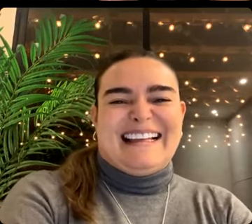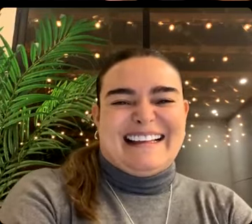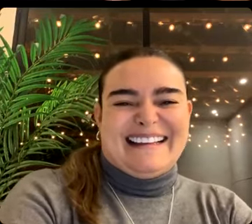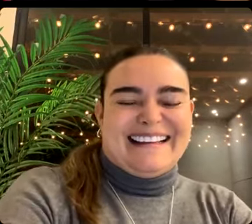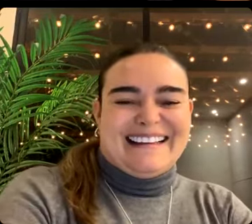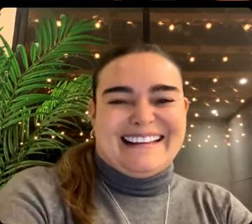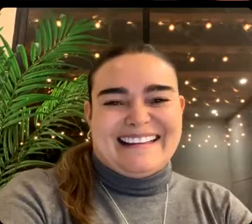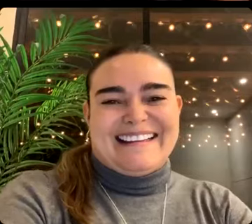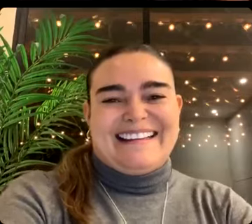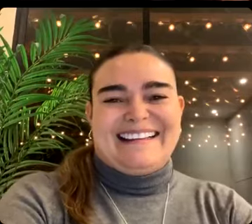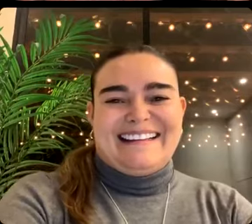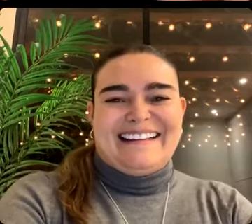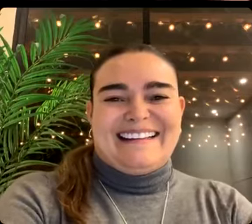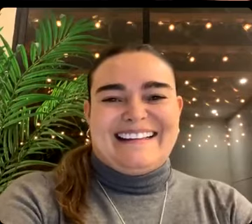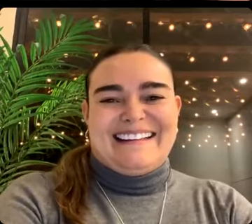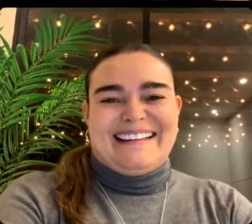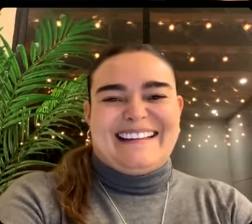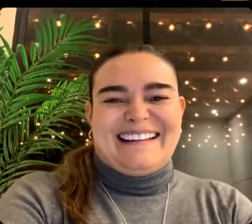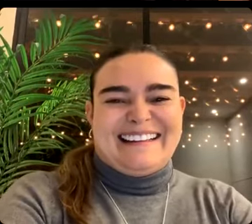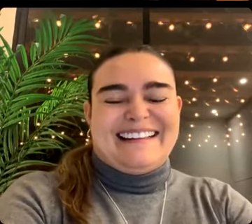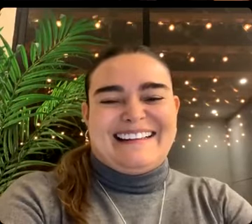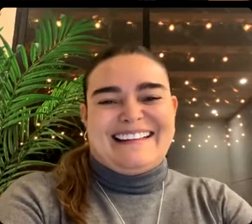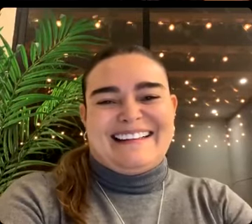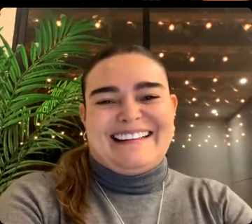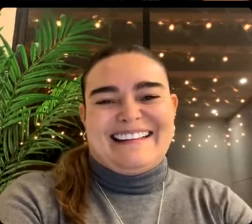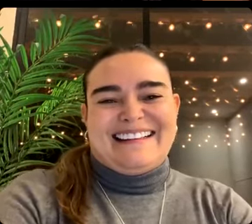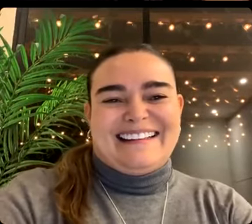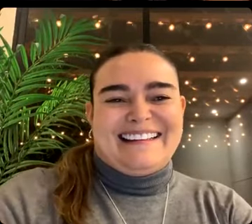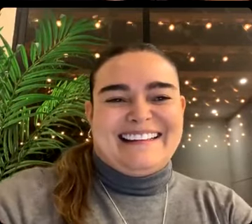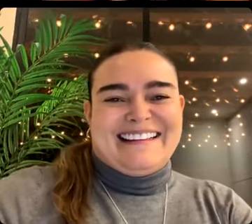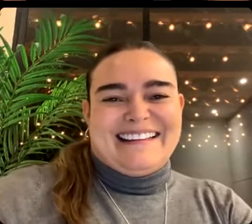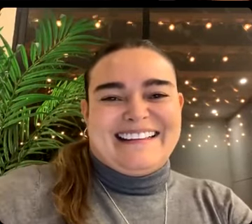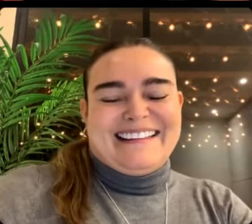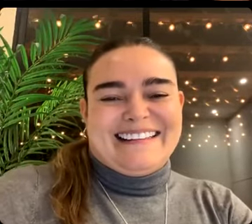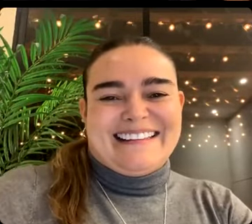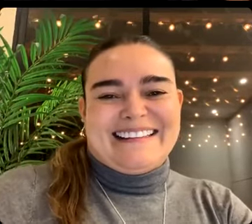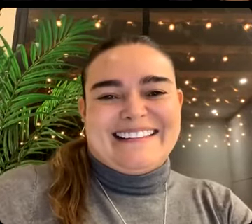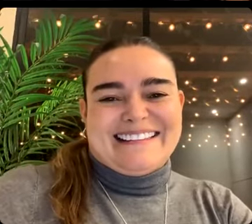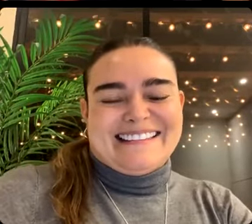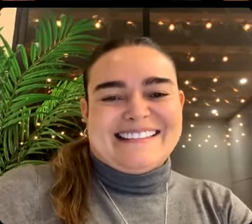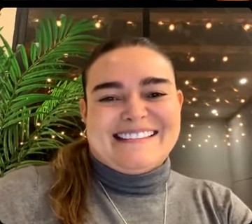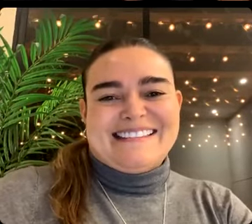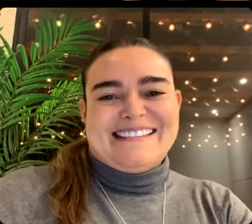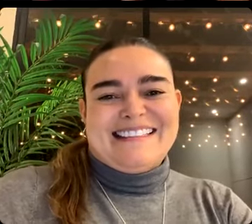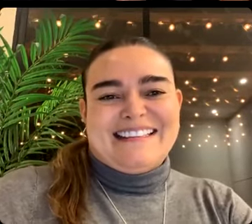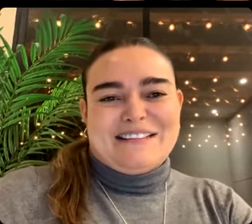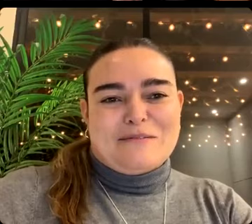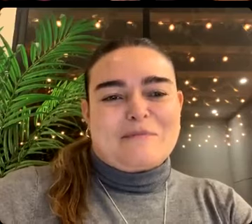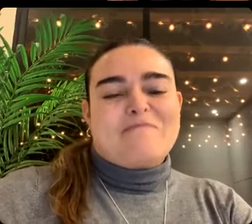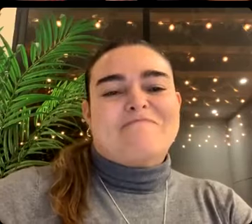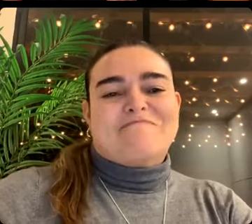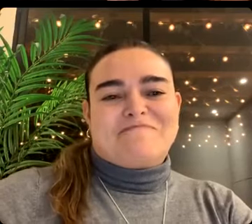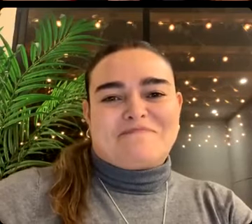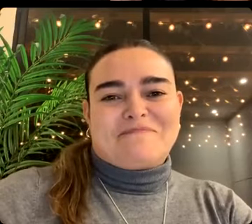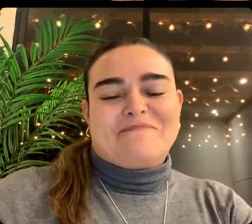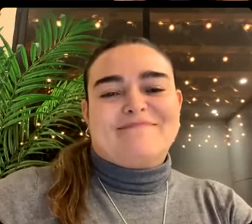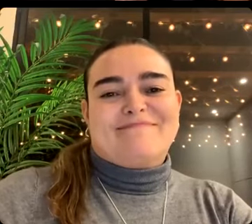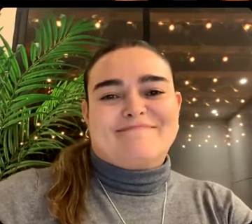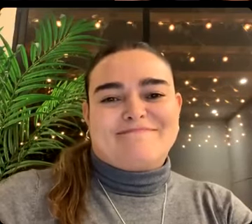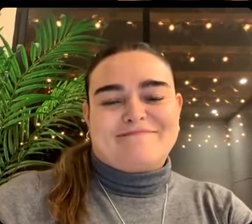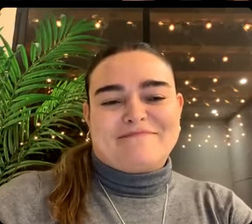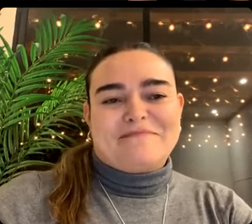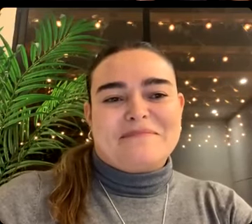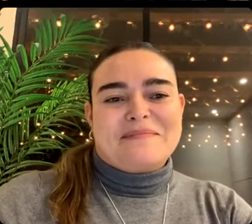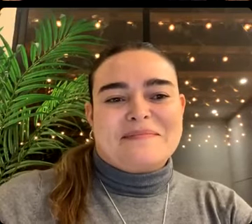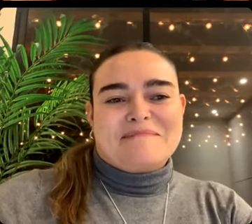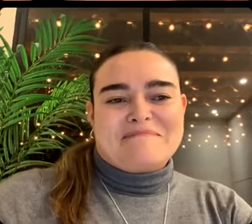como, mamá, ya, ¿qué? Y esto fue el zaperoco, entonces uno termina planificando con las pastillas que le dice la